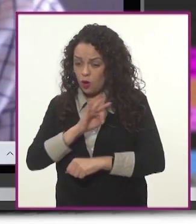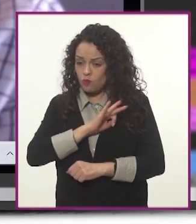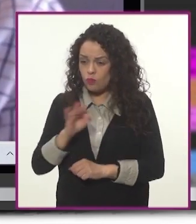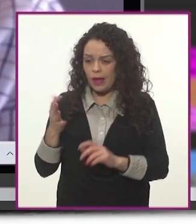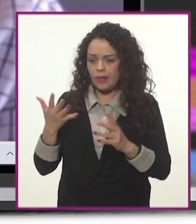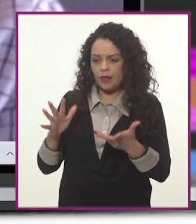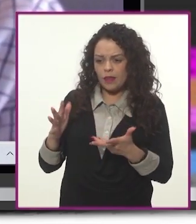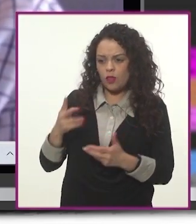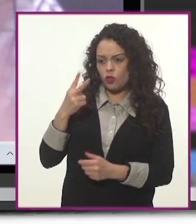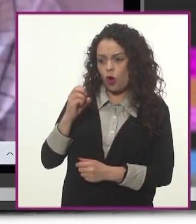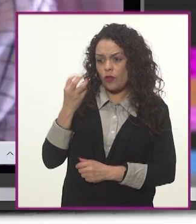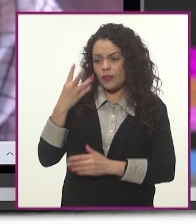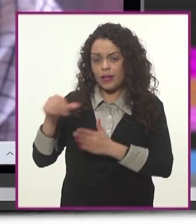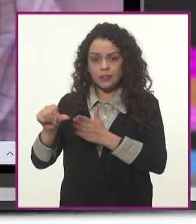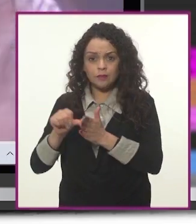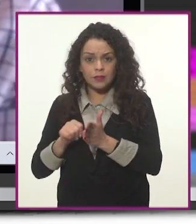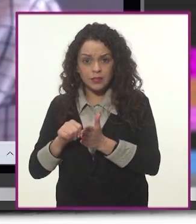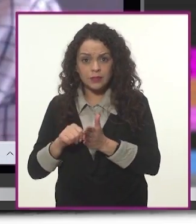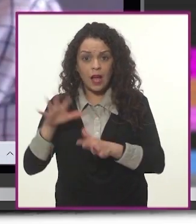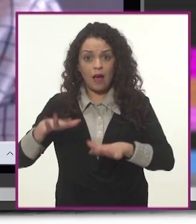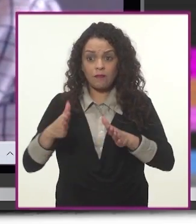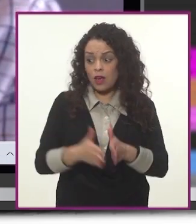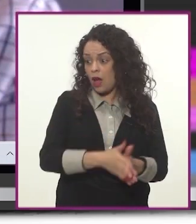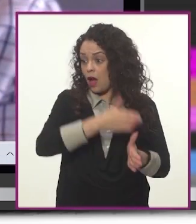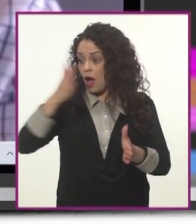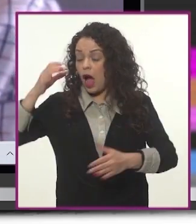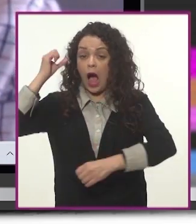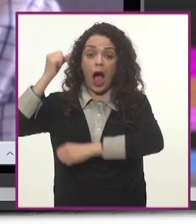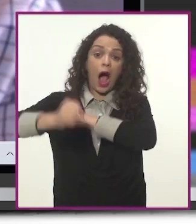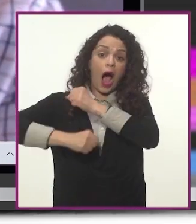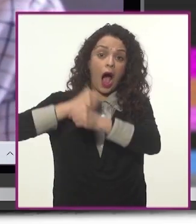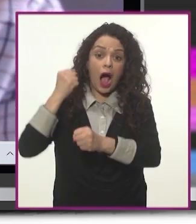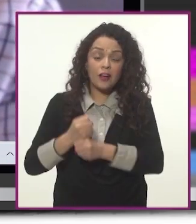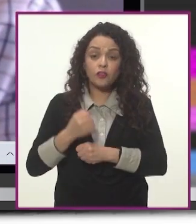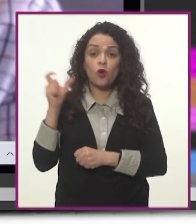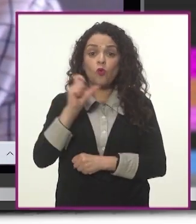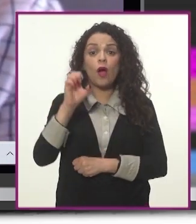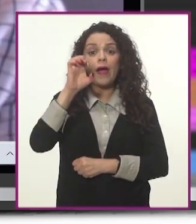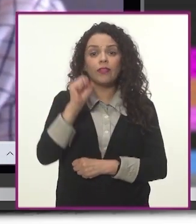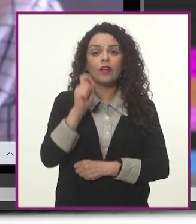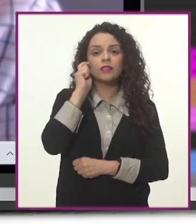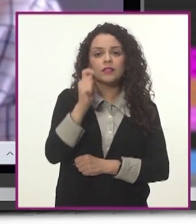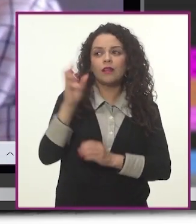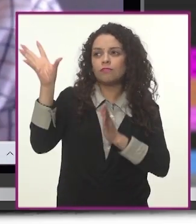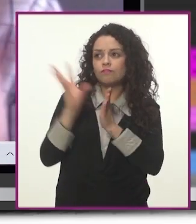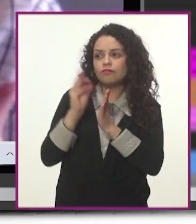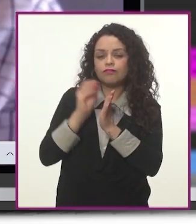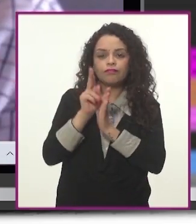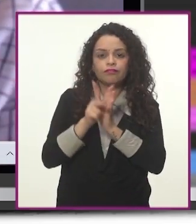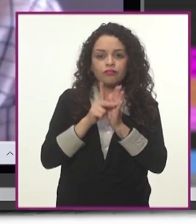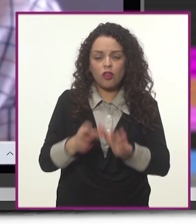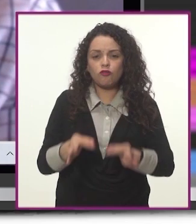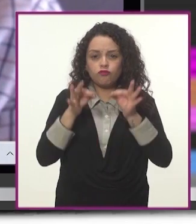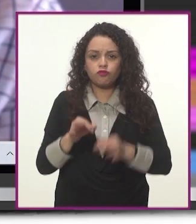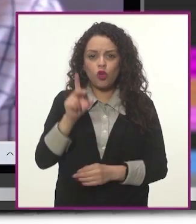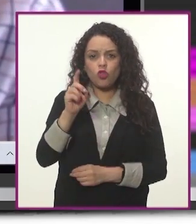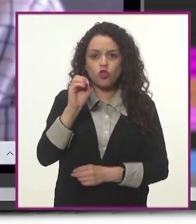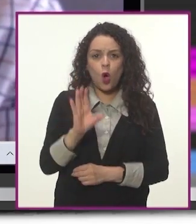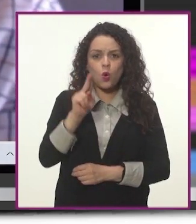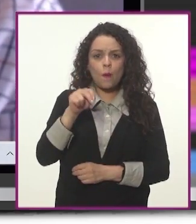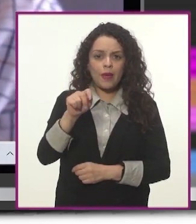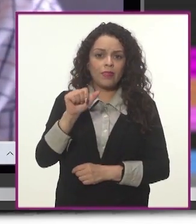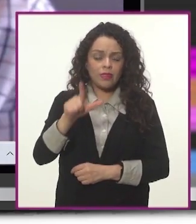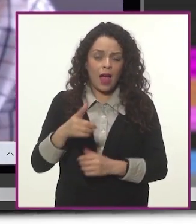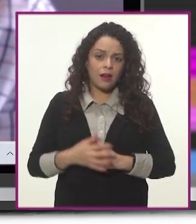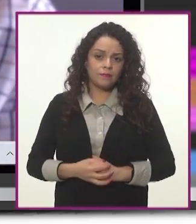normalmente no menos de 2 o 3 meses y a veces se extiende años, sobre todo en el caso de documentales, editar un episodio de televisión lo tienes